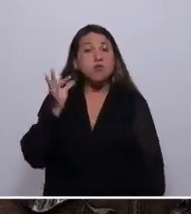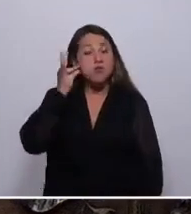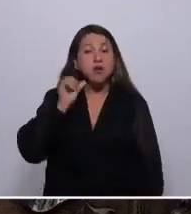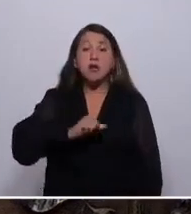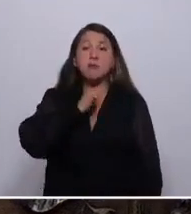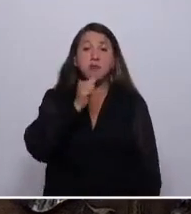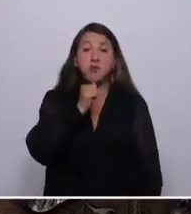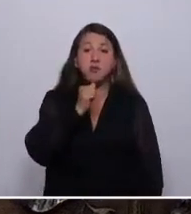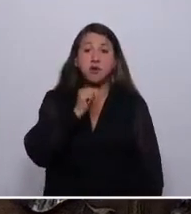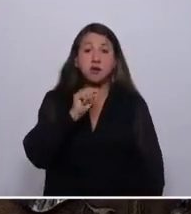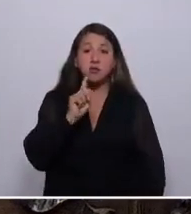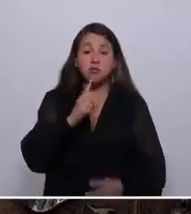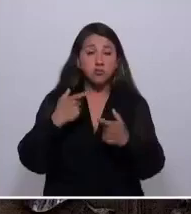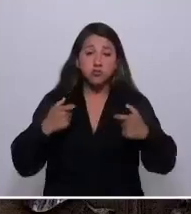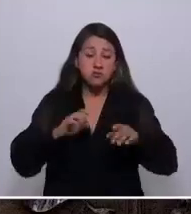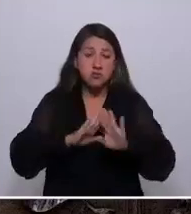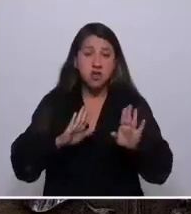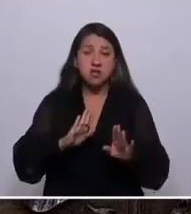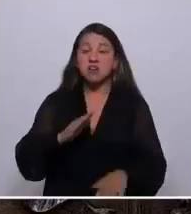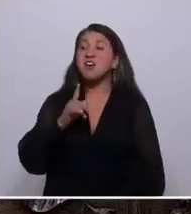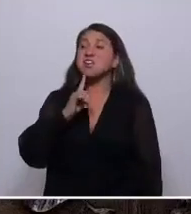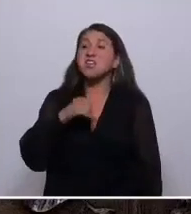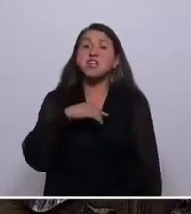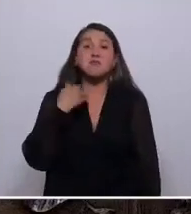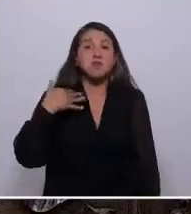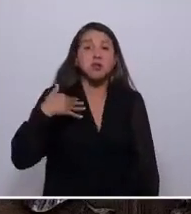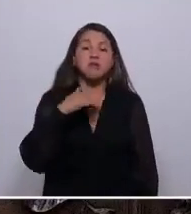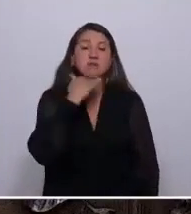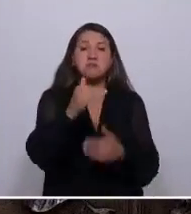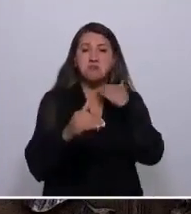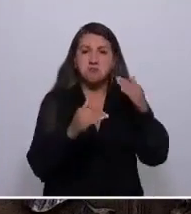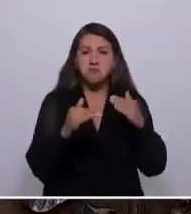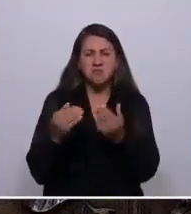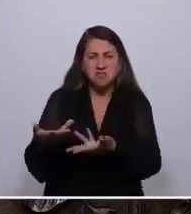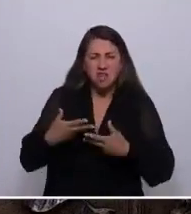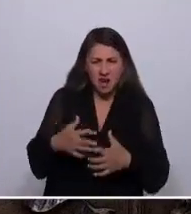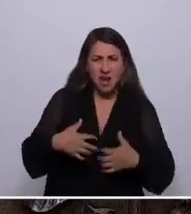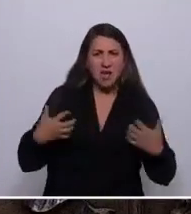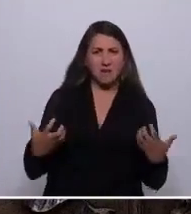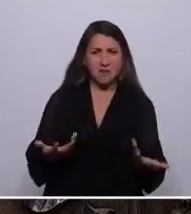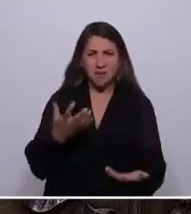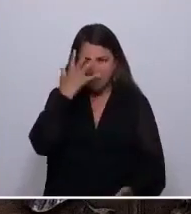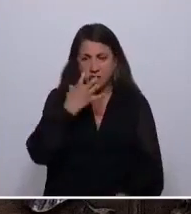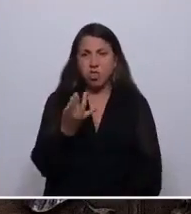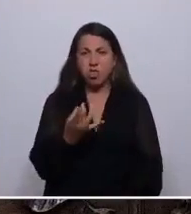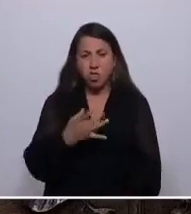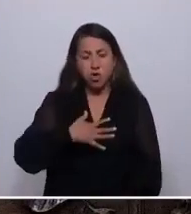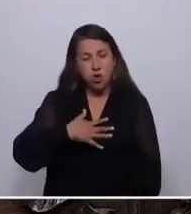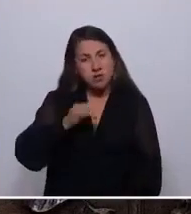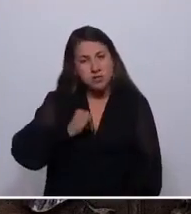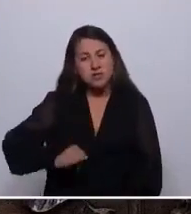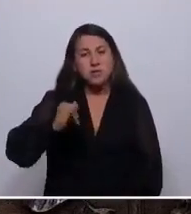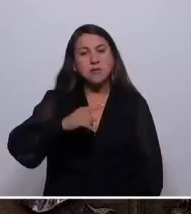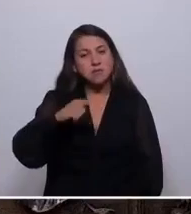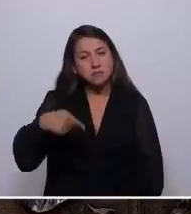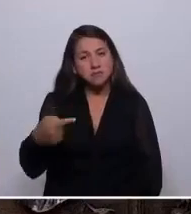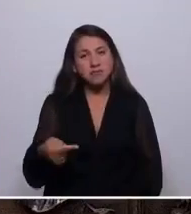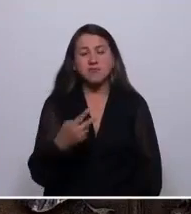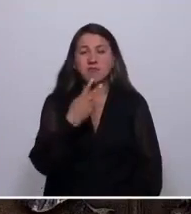somos nada. No les interesamos a nadie y eso trae rabia e impotencia. Y con ese dolor permanente debemos convivir